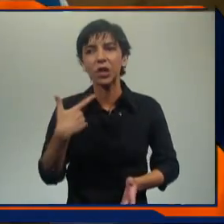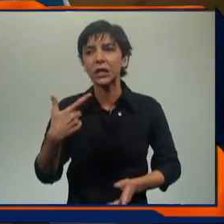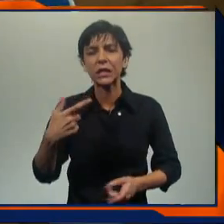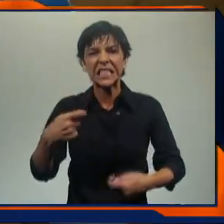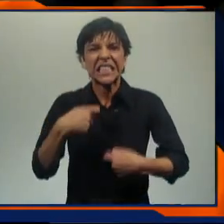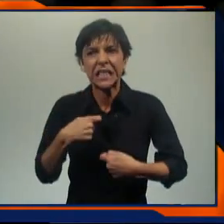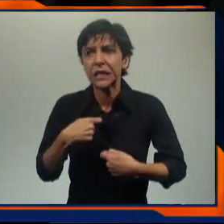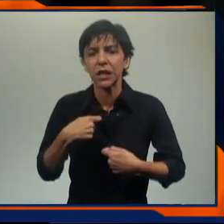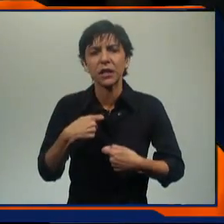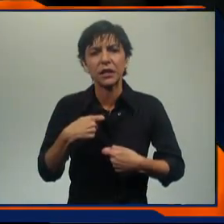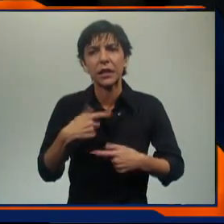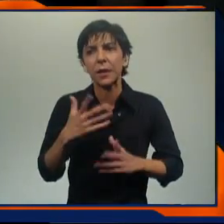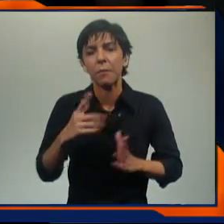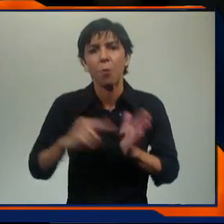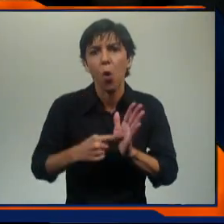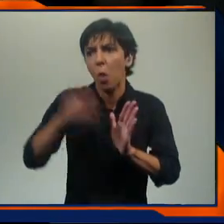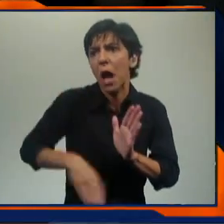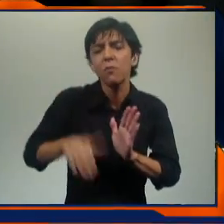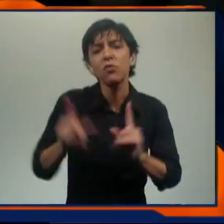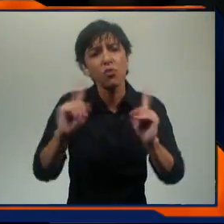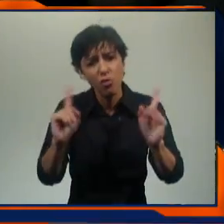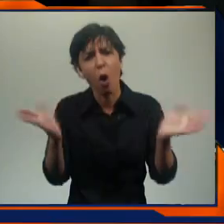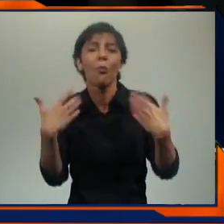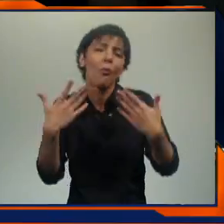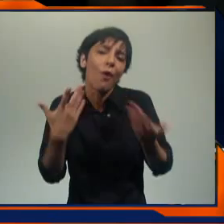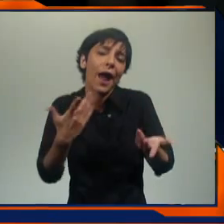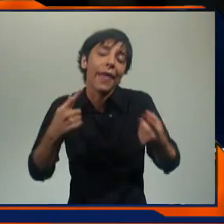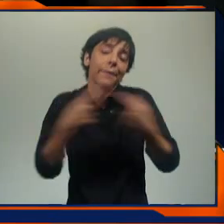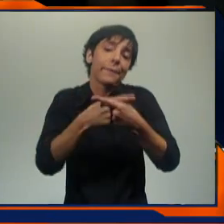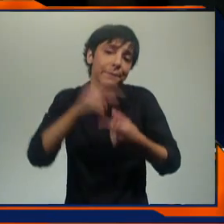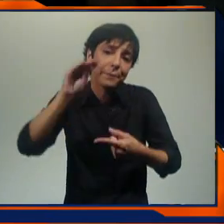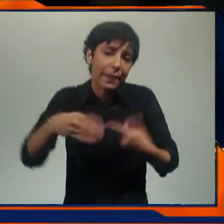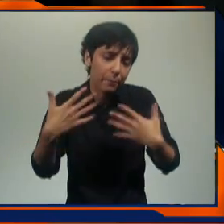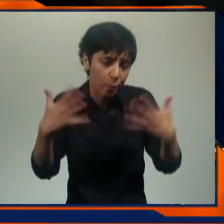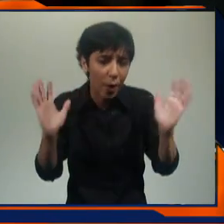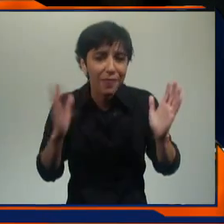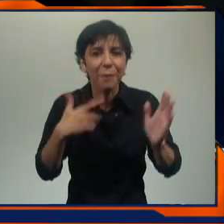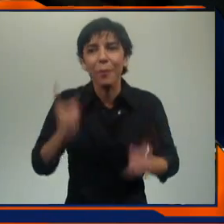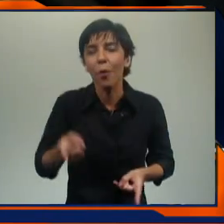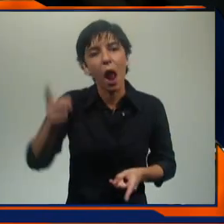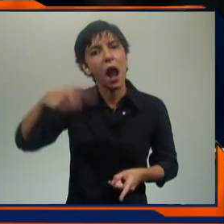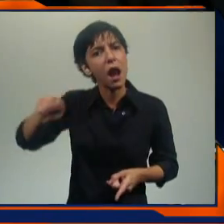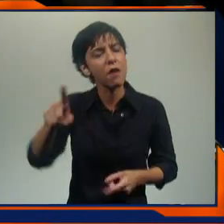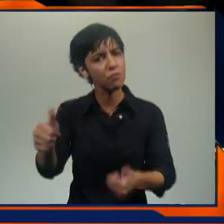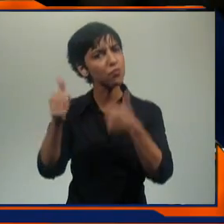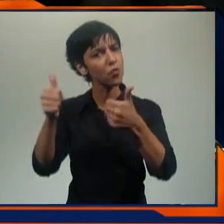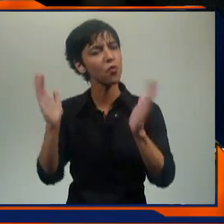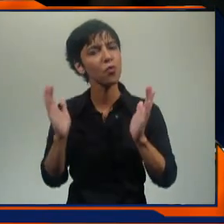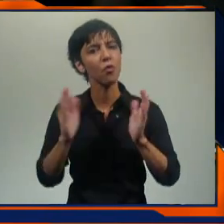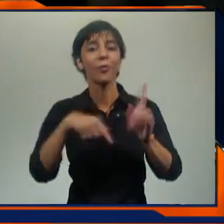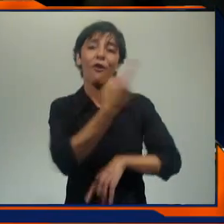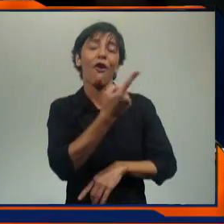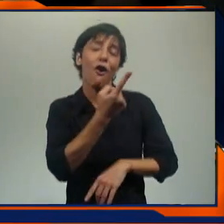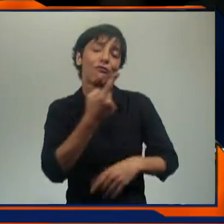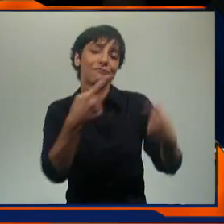perdés puntos. Pero bueno, la presión igual está, porque los rivales son buenos, los jugadores chilenos son muy buenos en algunas categorías. Y